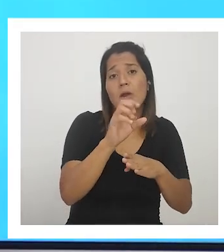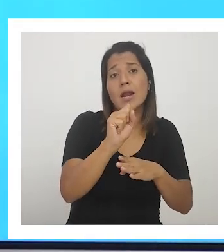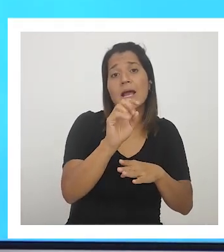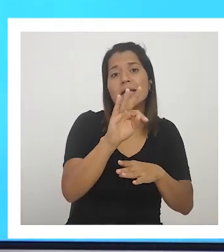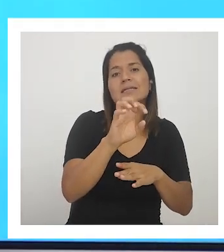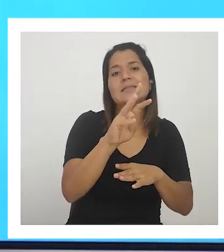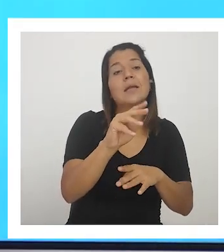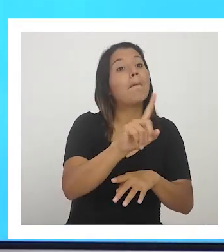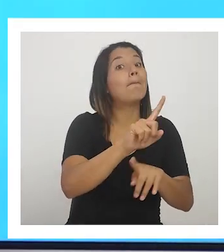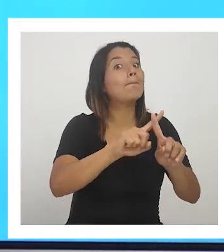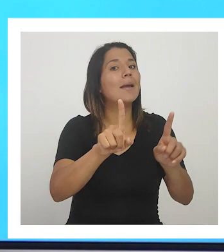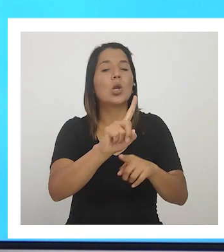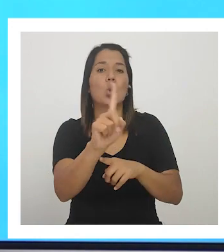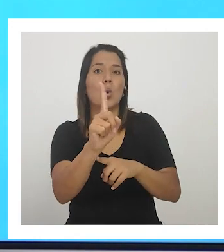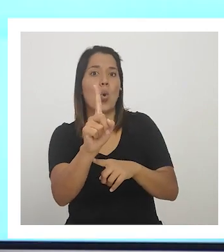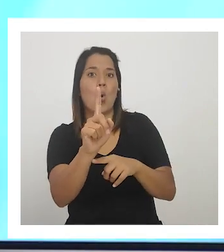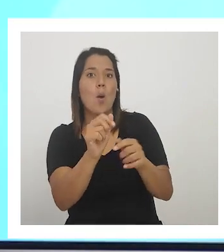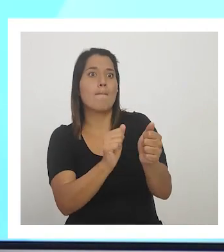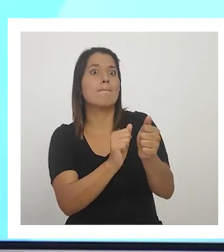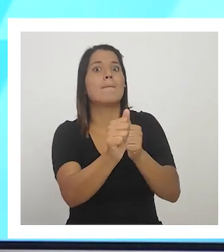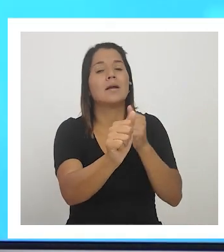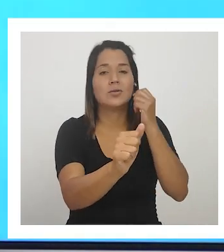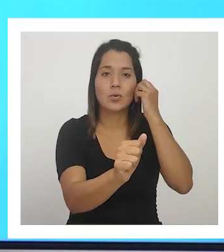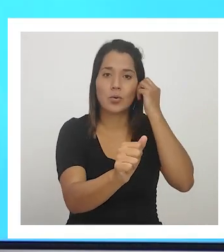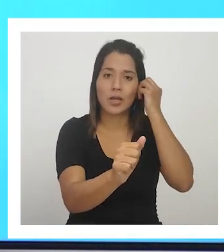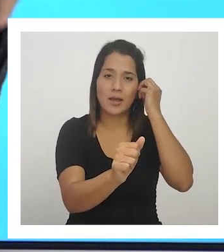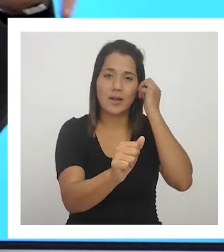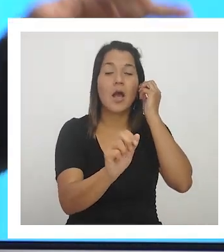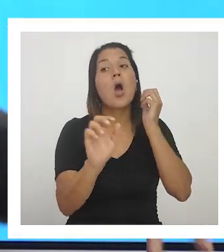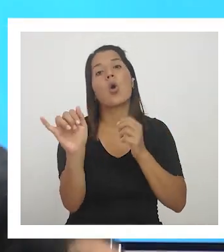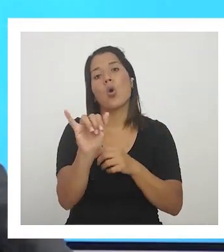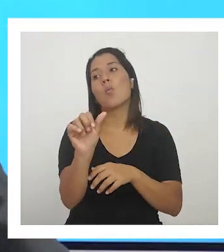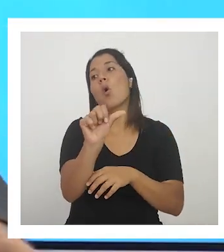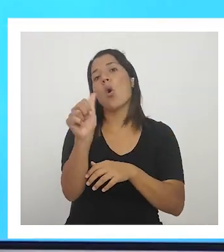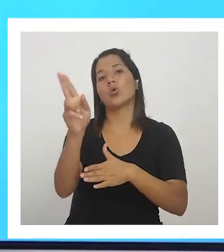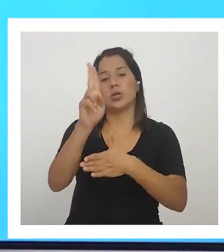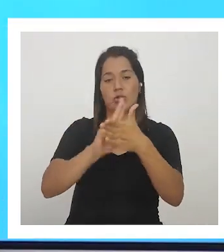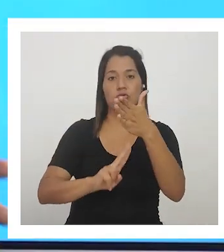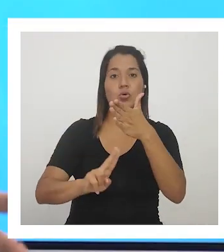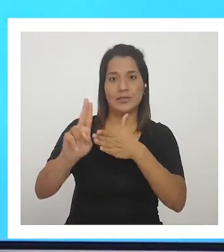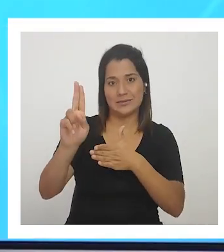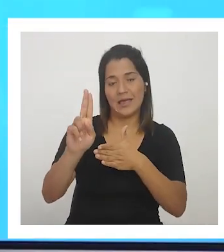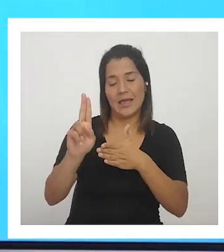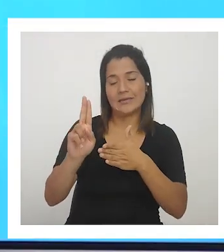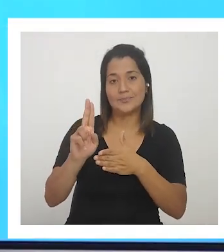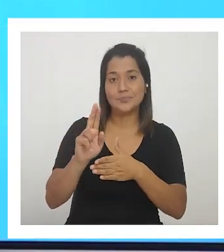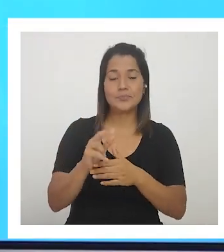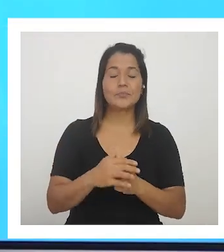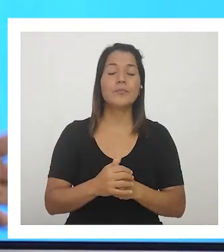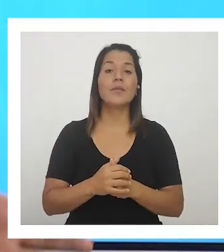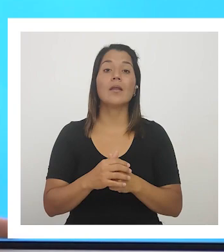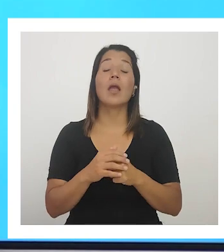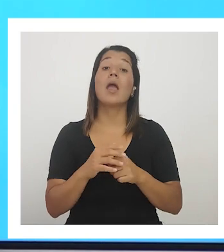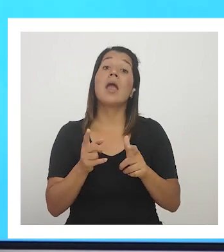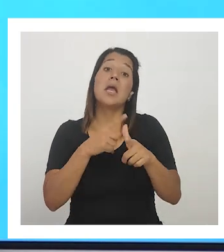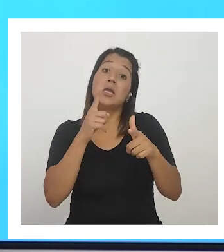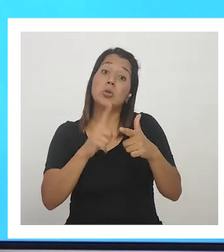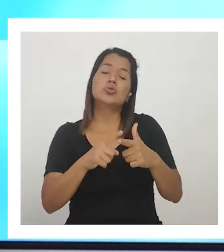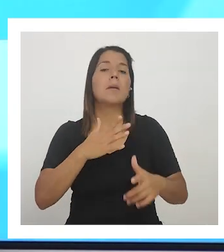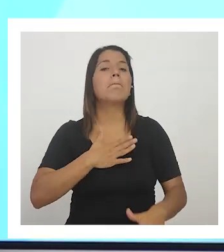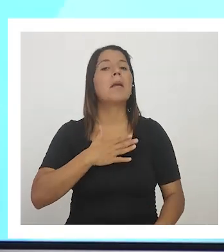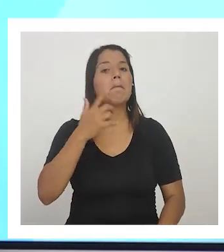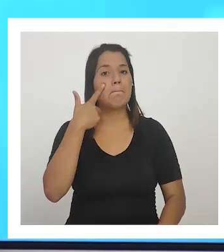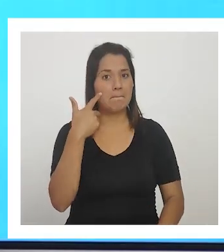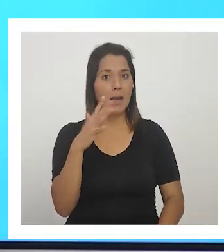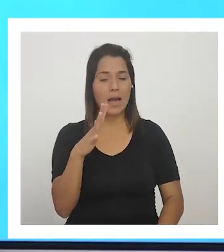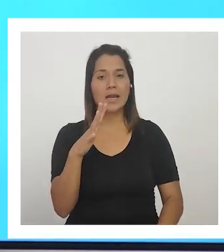con la fortaleza que tenemos otras que nos hemos especializado más en esos temas. Así que me parece